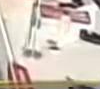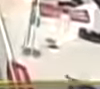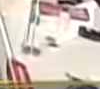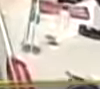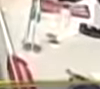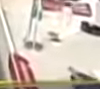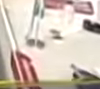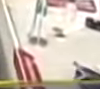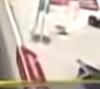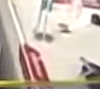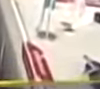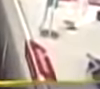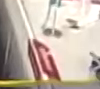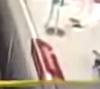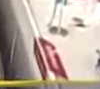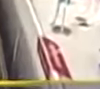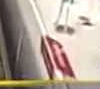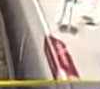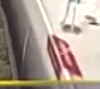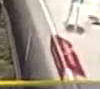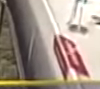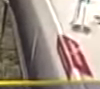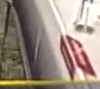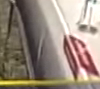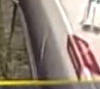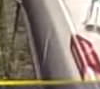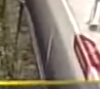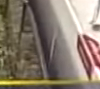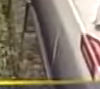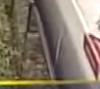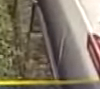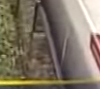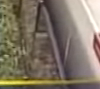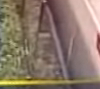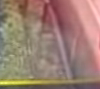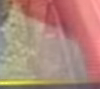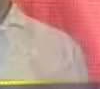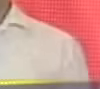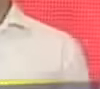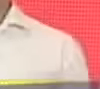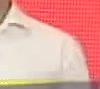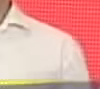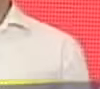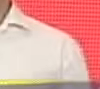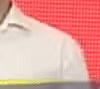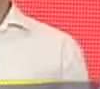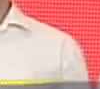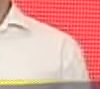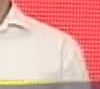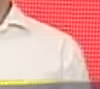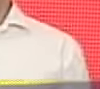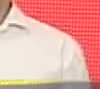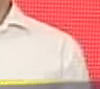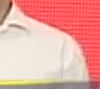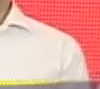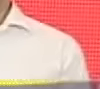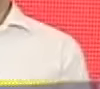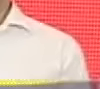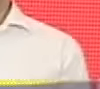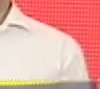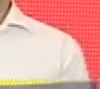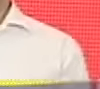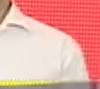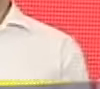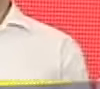Muchas gracias por llenarnos de ese espíritu bonito, de nuestra cultura, de nuestra identidad,